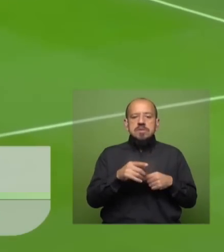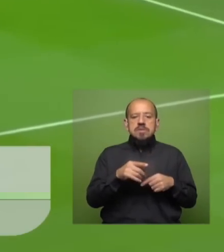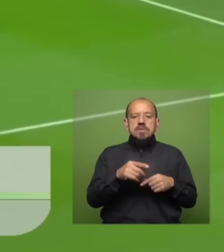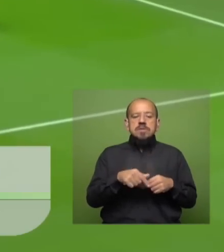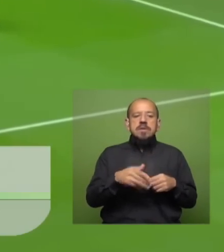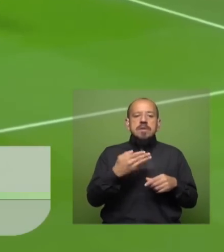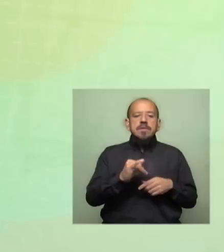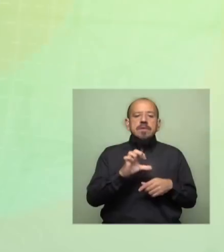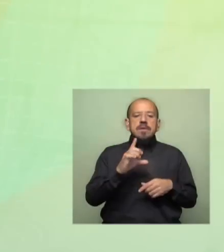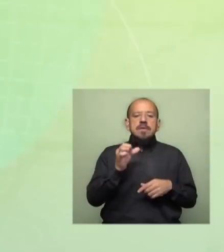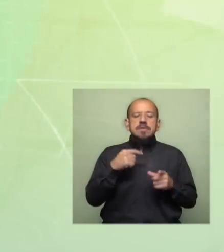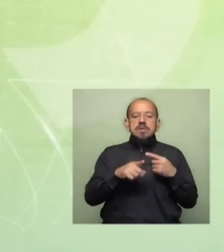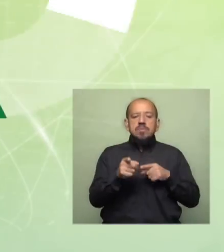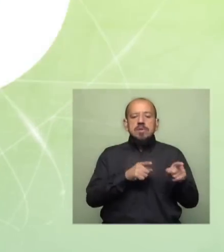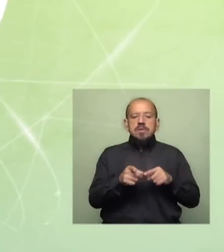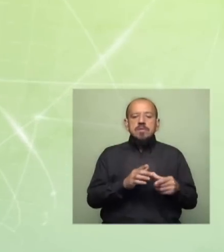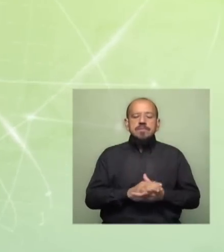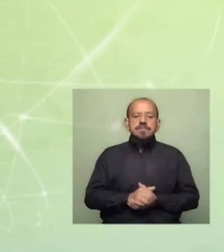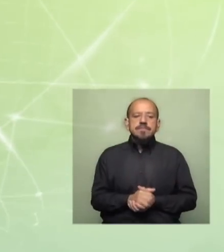bielsa Para ocupar el cargo